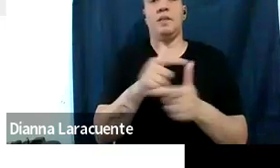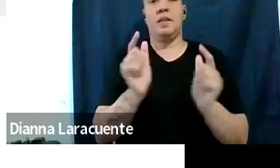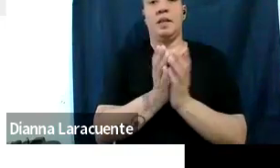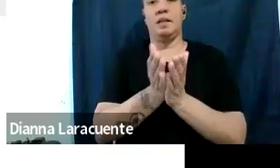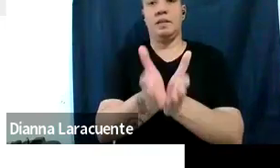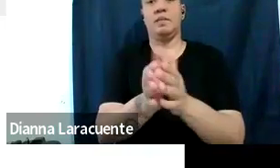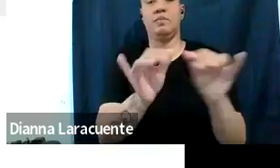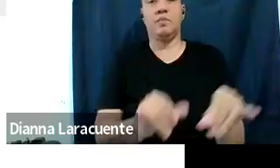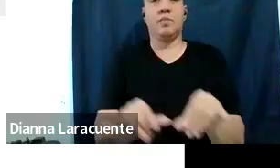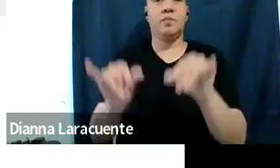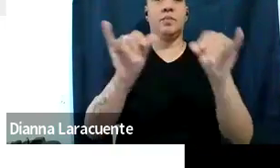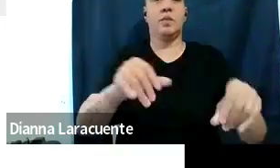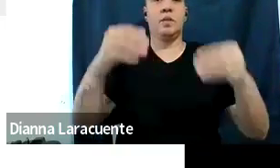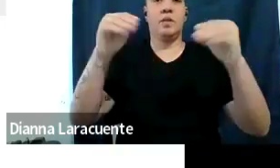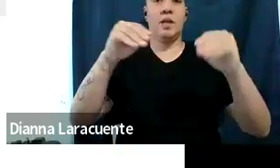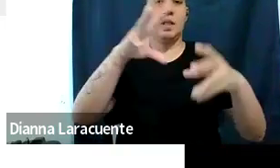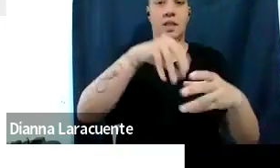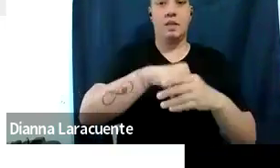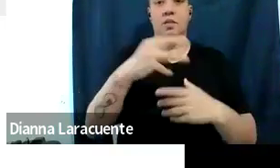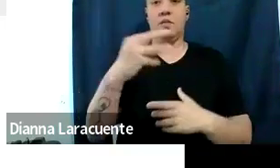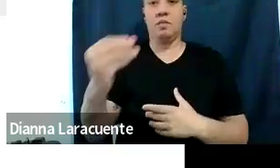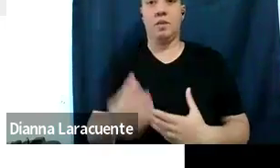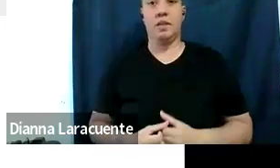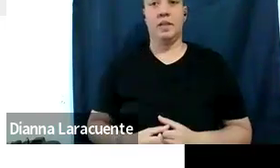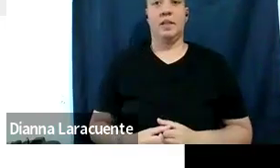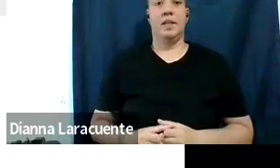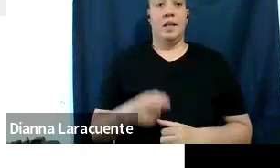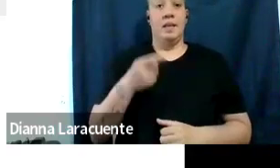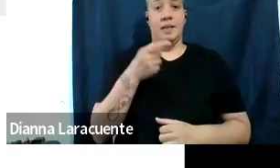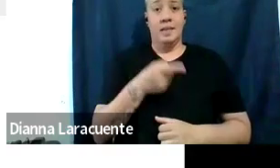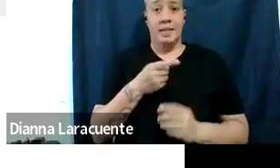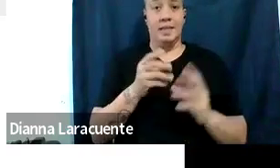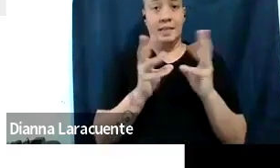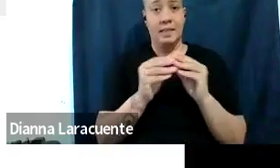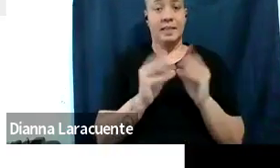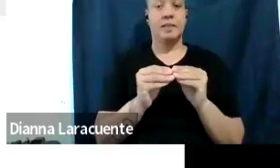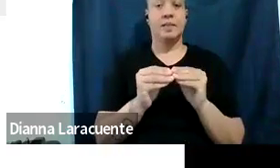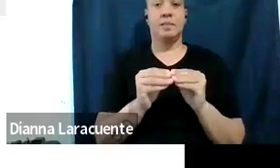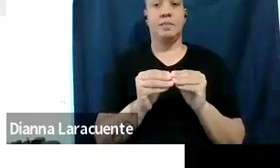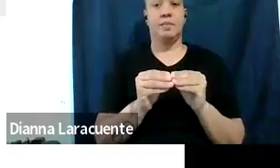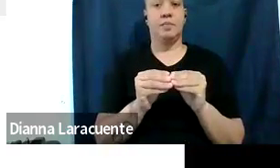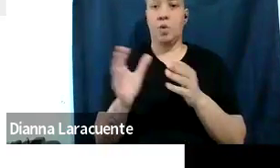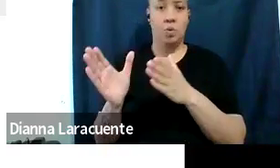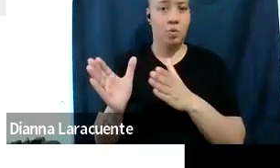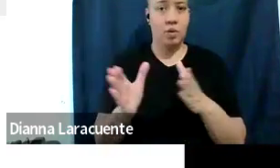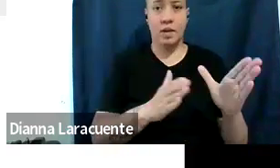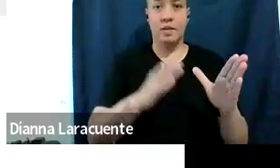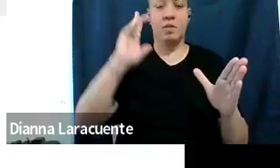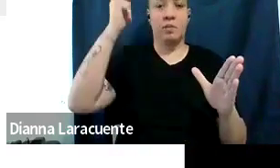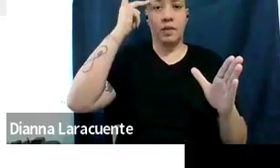comercio interior-exterior. O sea, esta asamblea no organiza un partido, organiza